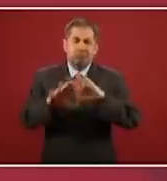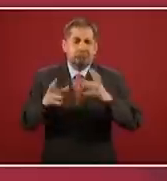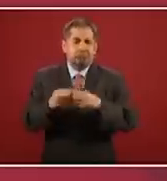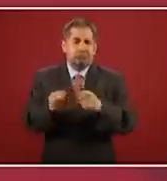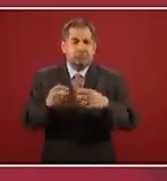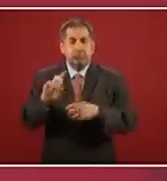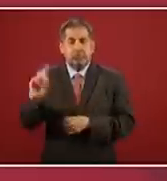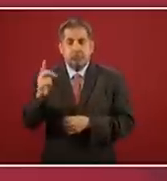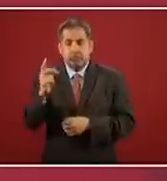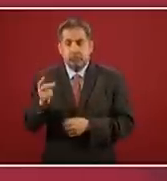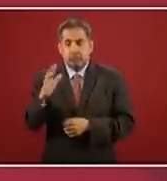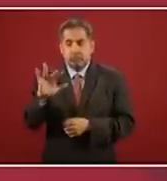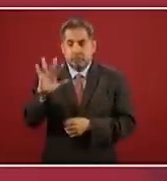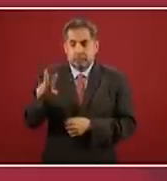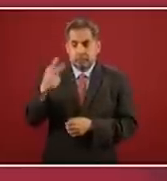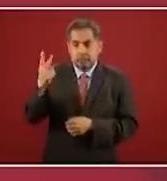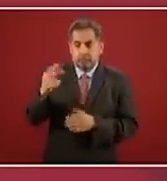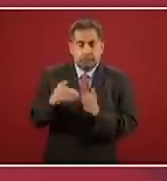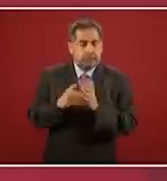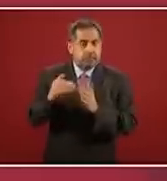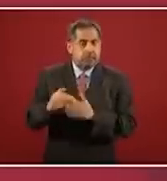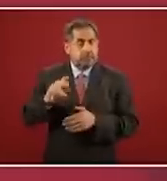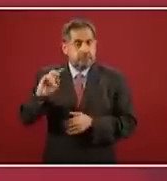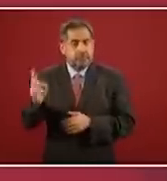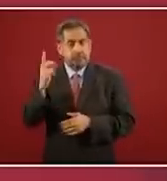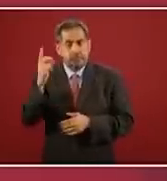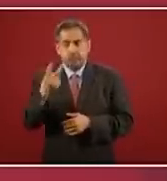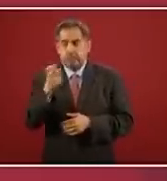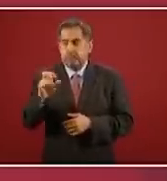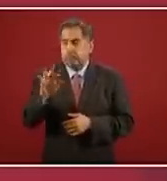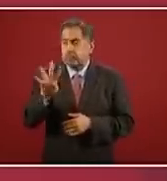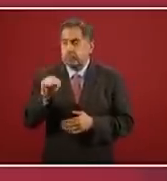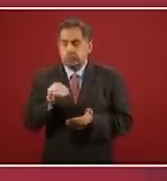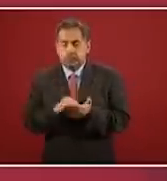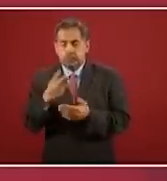624.820.47. Y dólares son 52 millones de dólares,